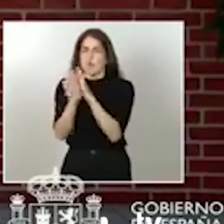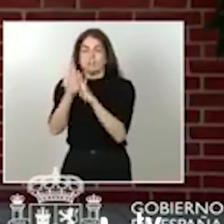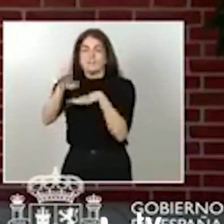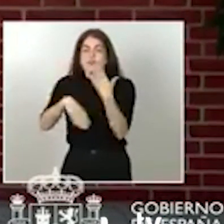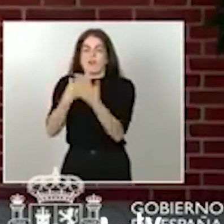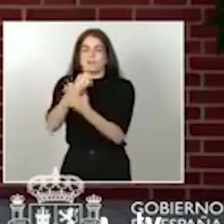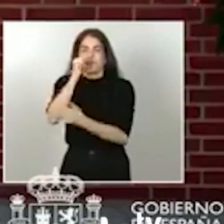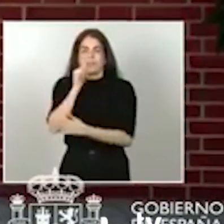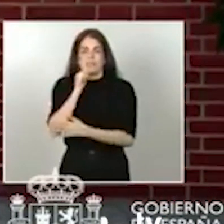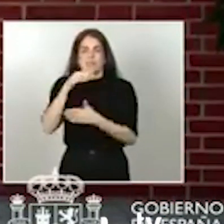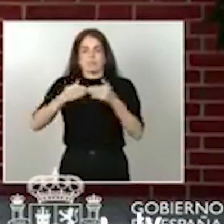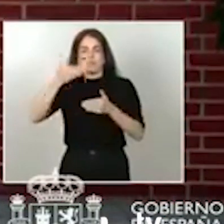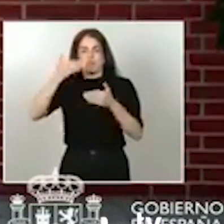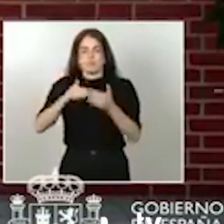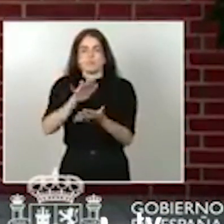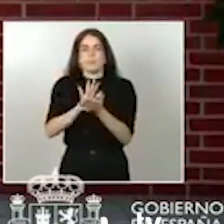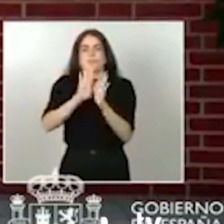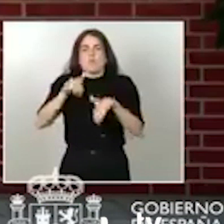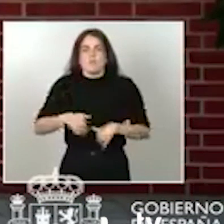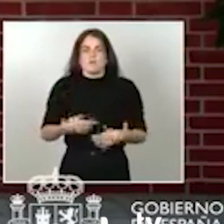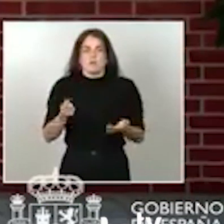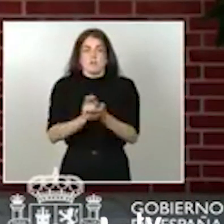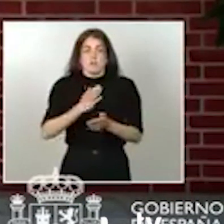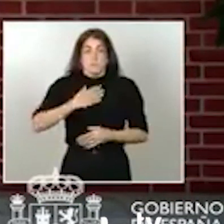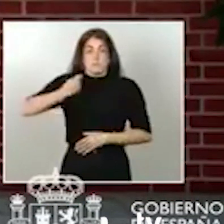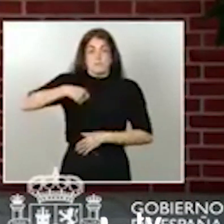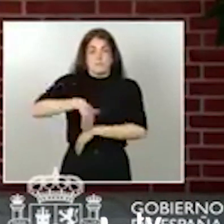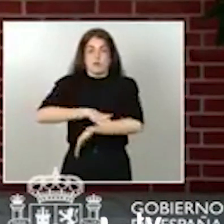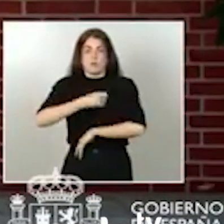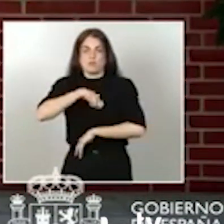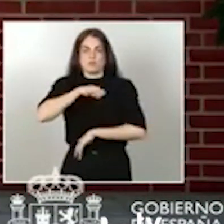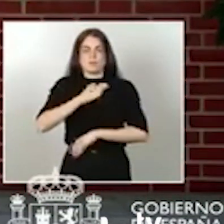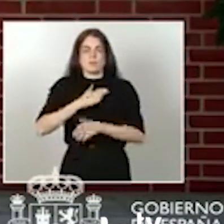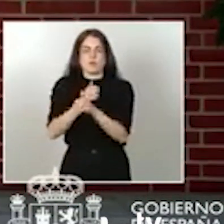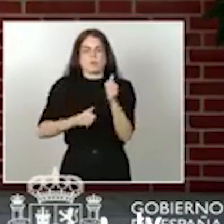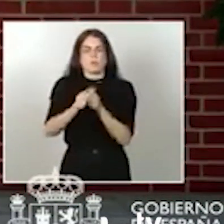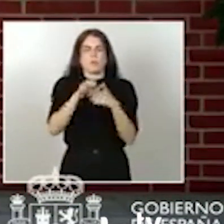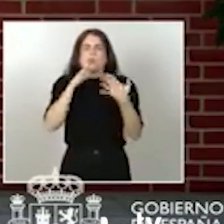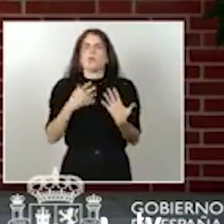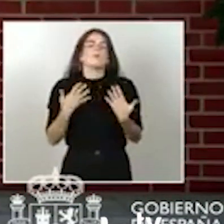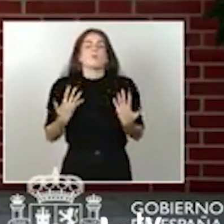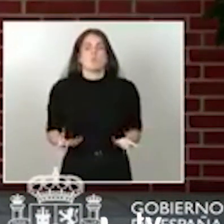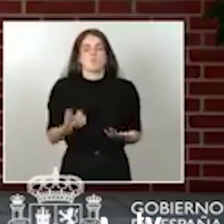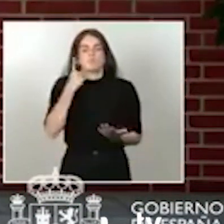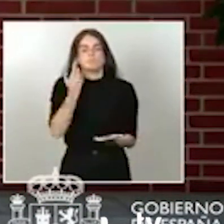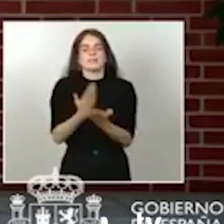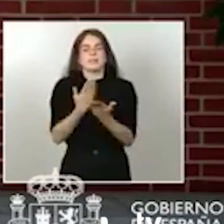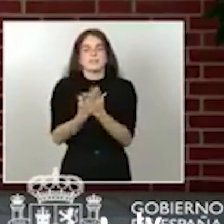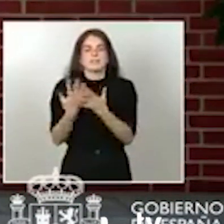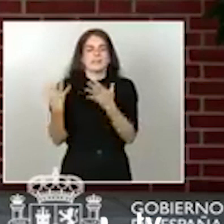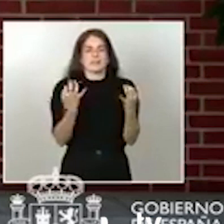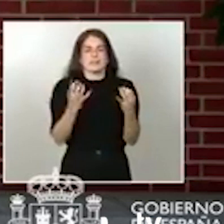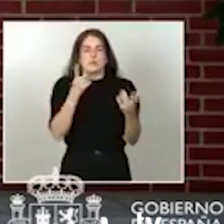su frontera mi prioridad como presidente del gobierno de españa en estos momentos es la de garantizar el control del tránsito